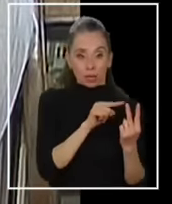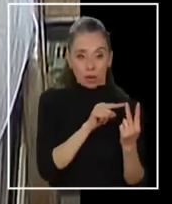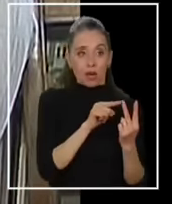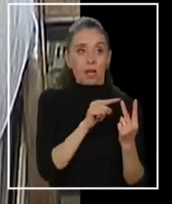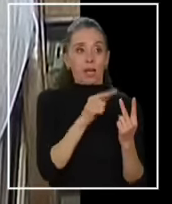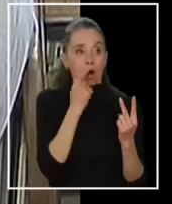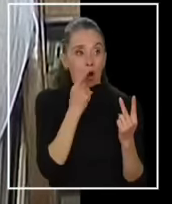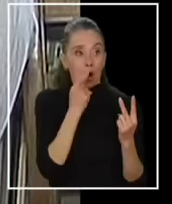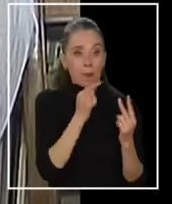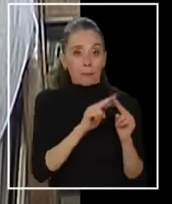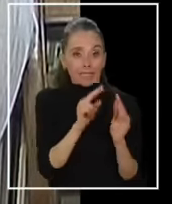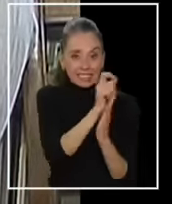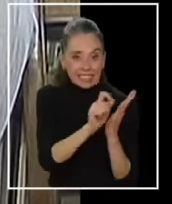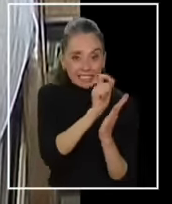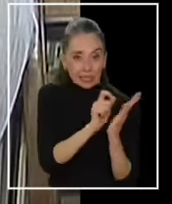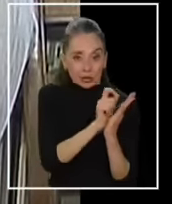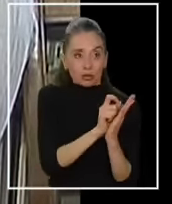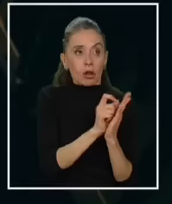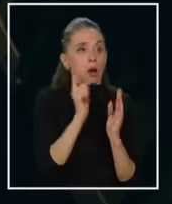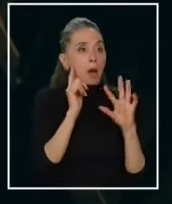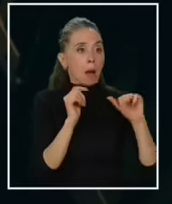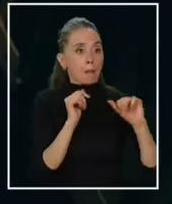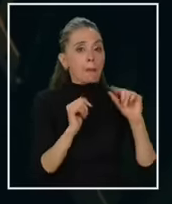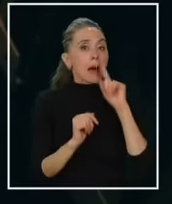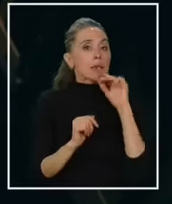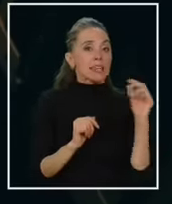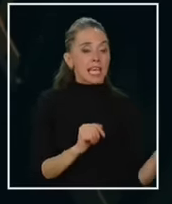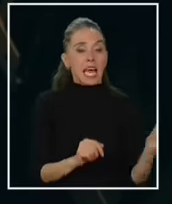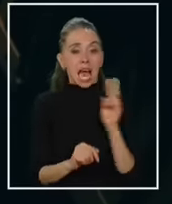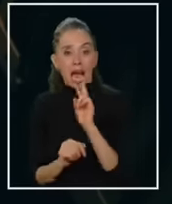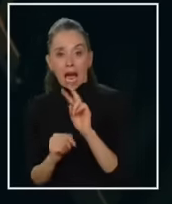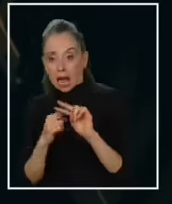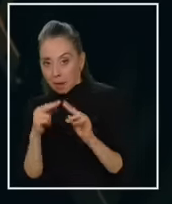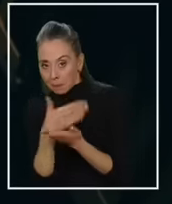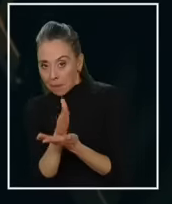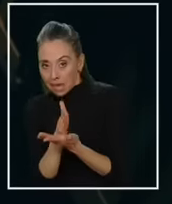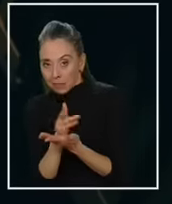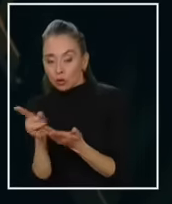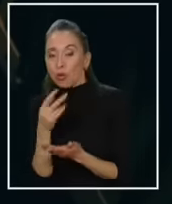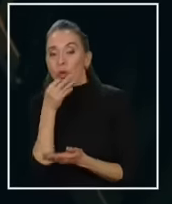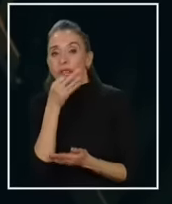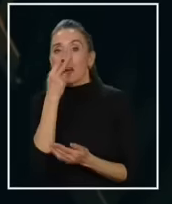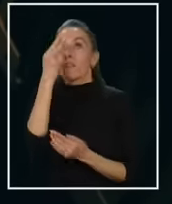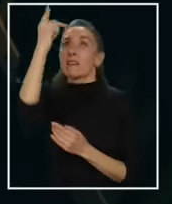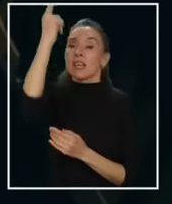fue el que armó esto, llevó a su mamá y una tía y armaron todo este asunto.